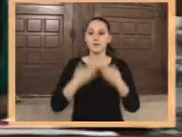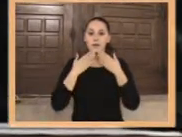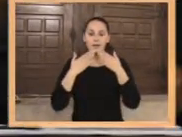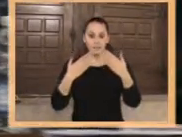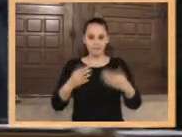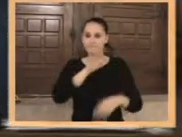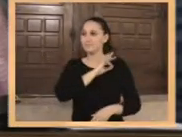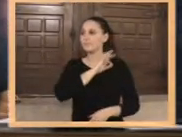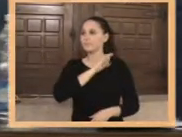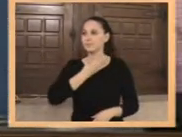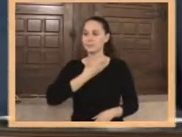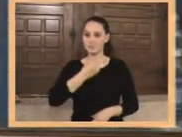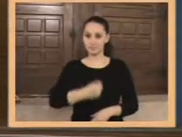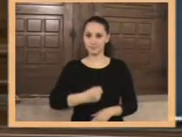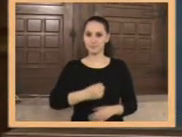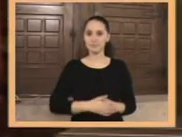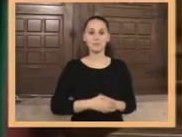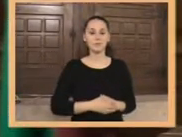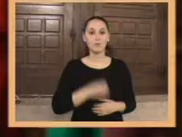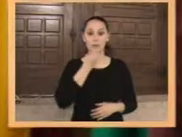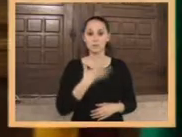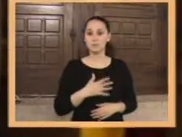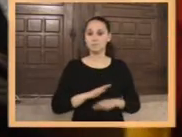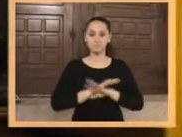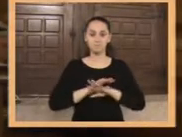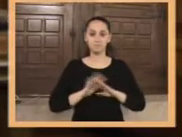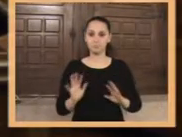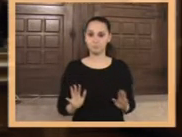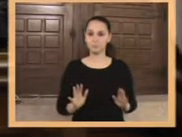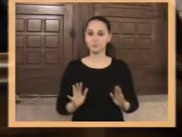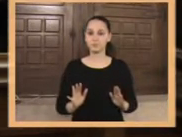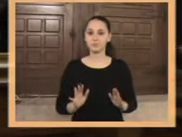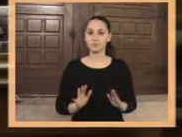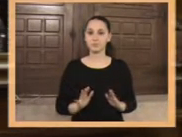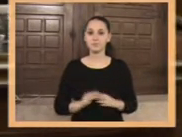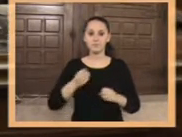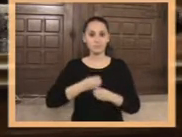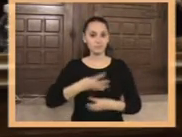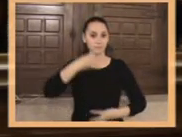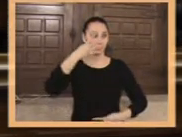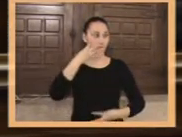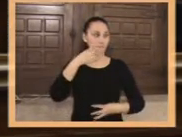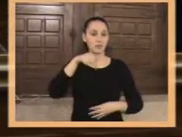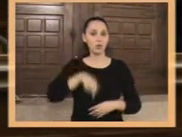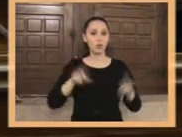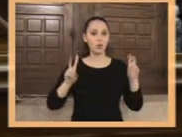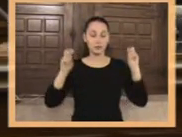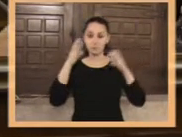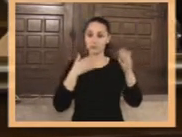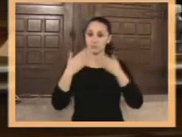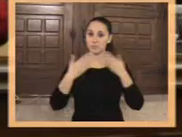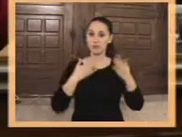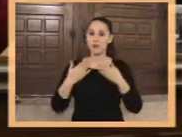alcalde. Bien, simplemente, el edificio del que hoy nos toca